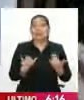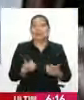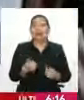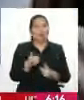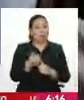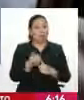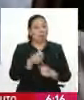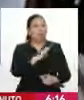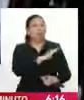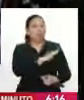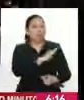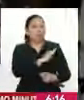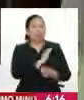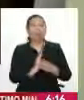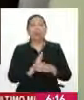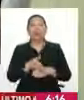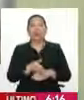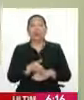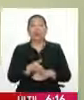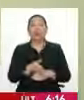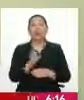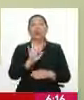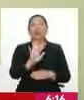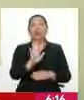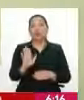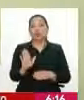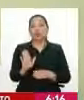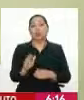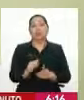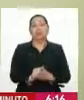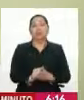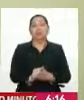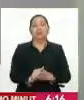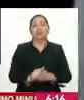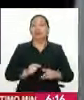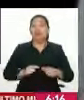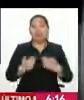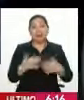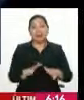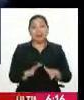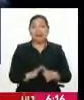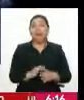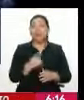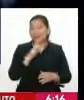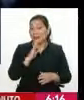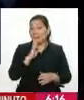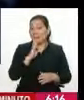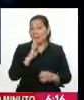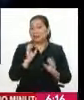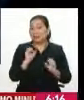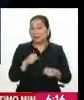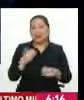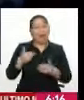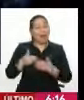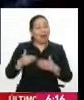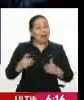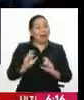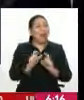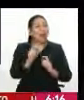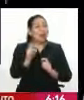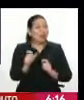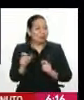propia Fiscalía de la Nación es la que inicia estas diligencias. Ya se había hablado de que estos